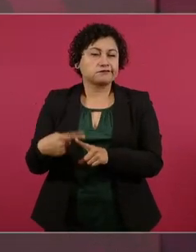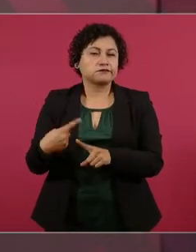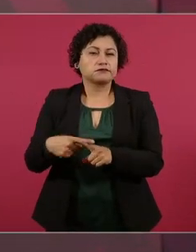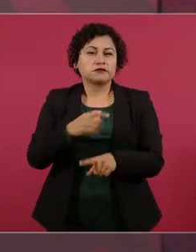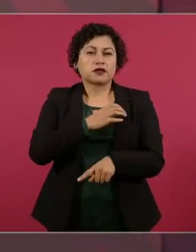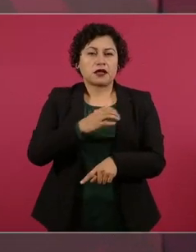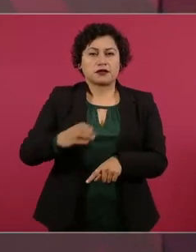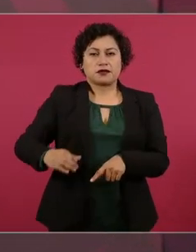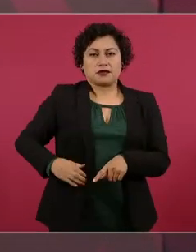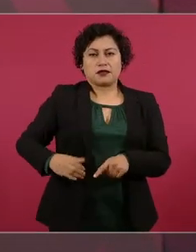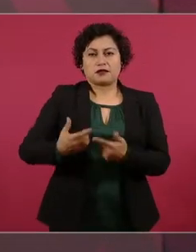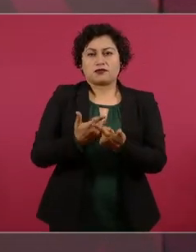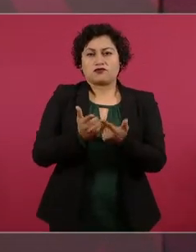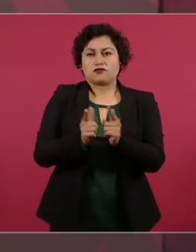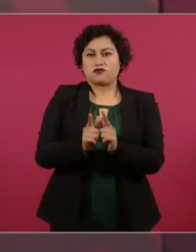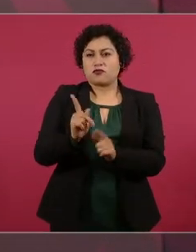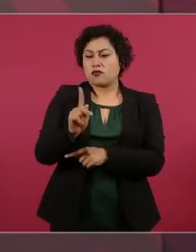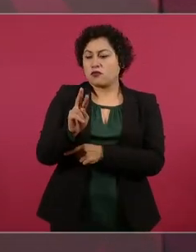del PRI,